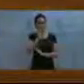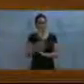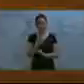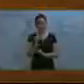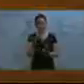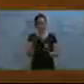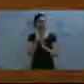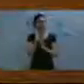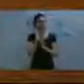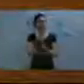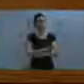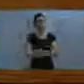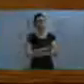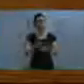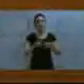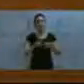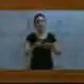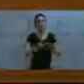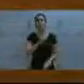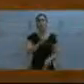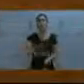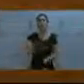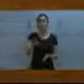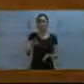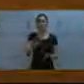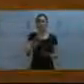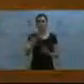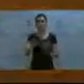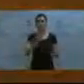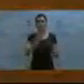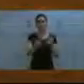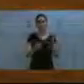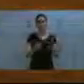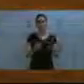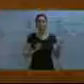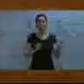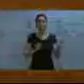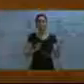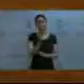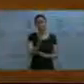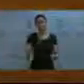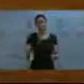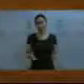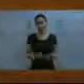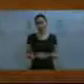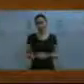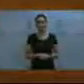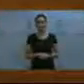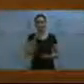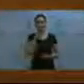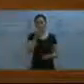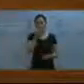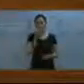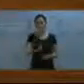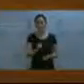eligen estos destinos. Yo lo que les digo es, si están tan interesados, vayan ustedes allí y pregúntenlo. ¿Cómo